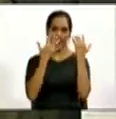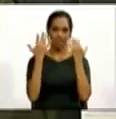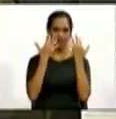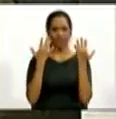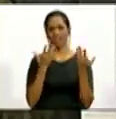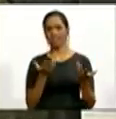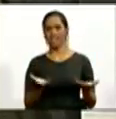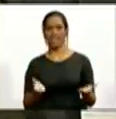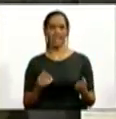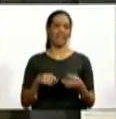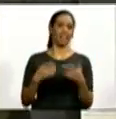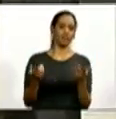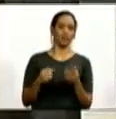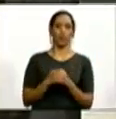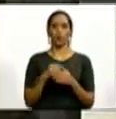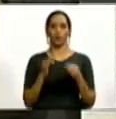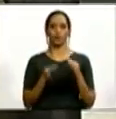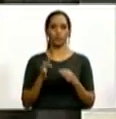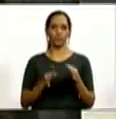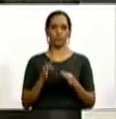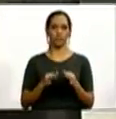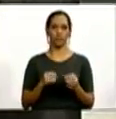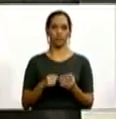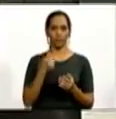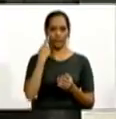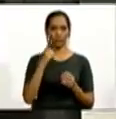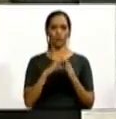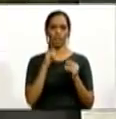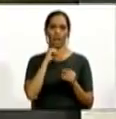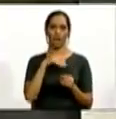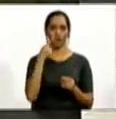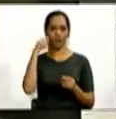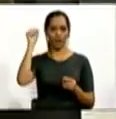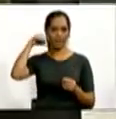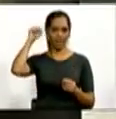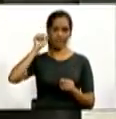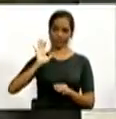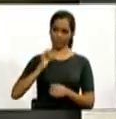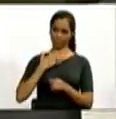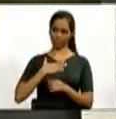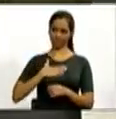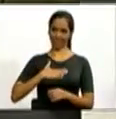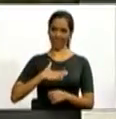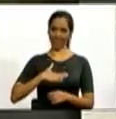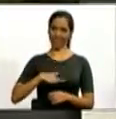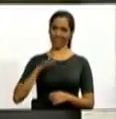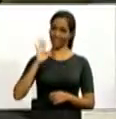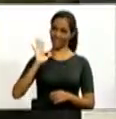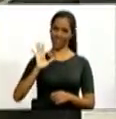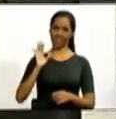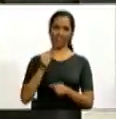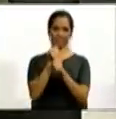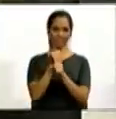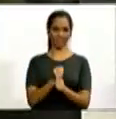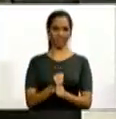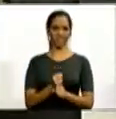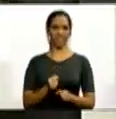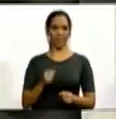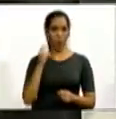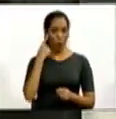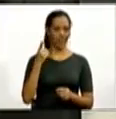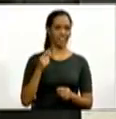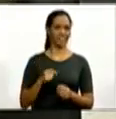panacea, que yo soy el justiciero, porque si dan cuenta todo le da asco. Vamos al video, espérate. Ya va. Espérate, aguántate.